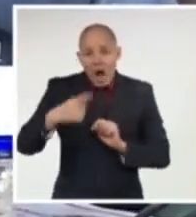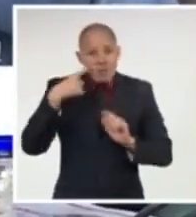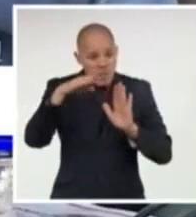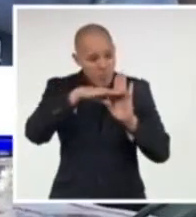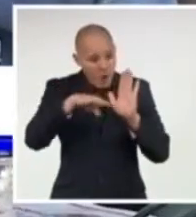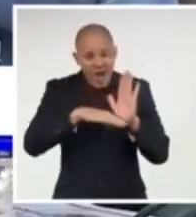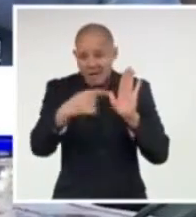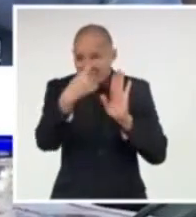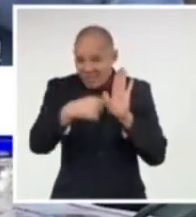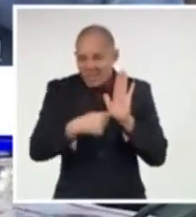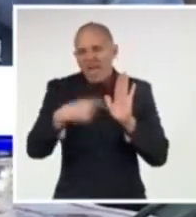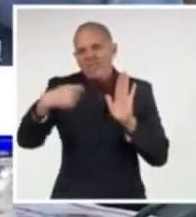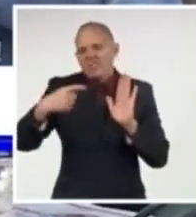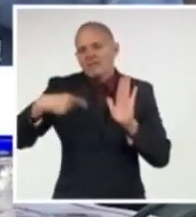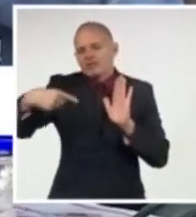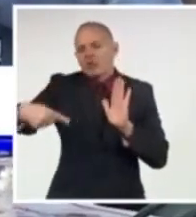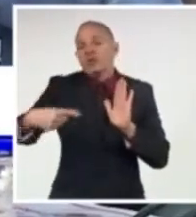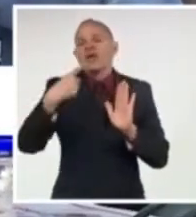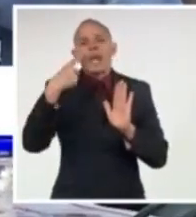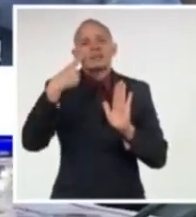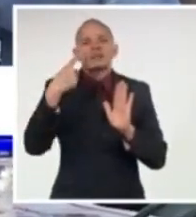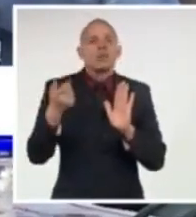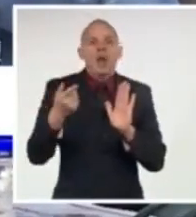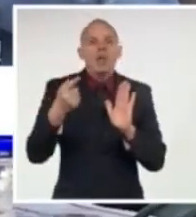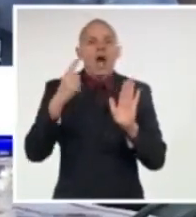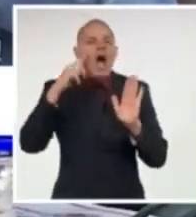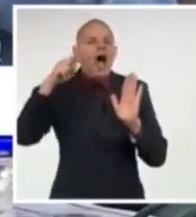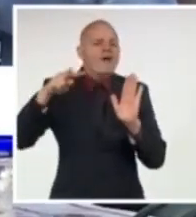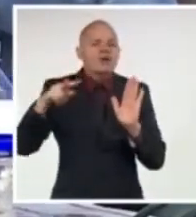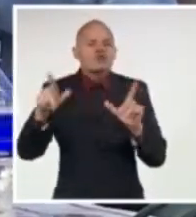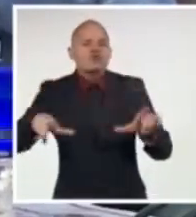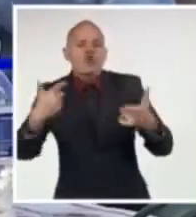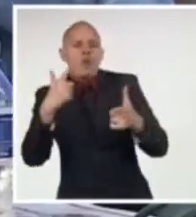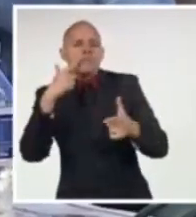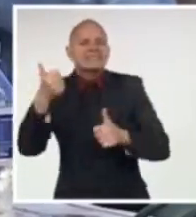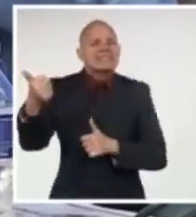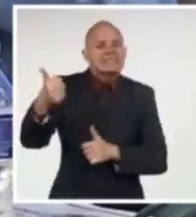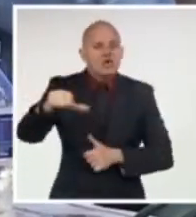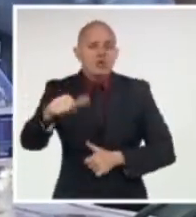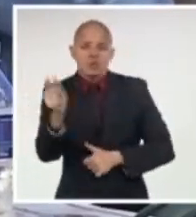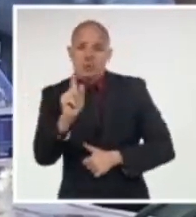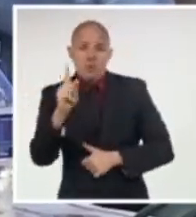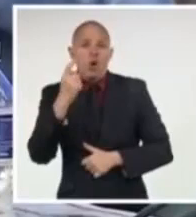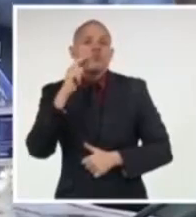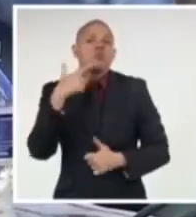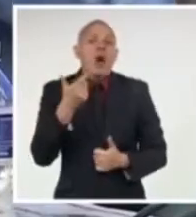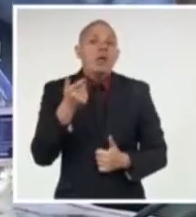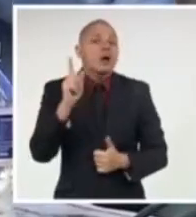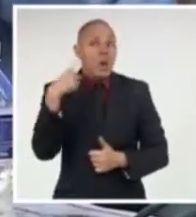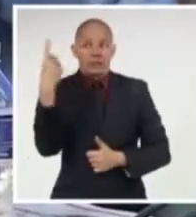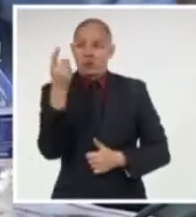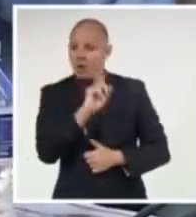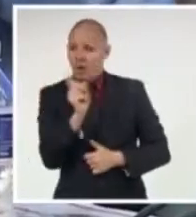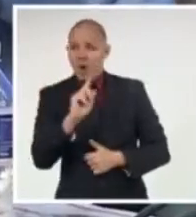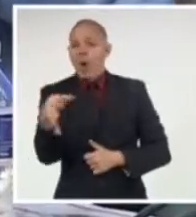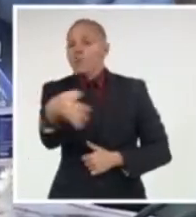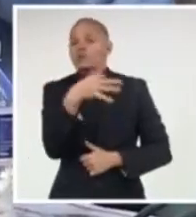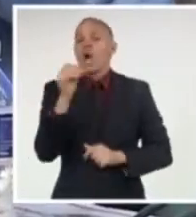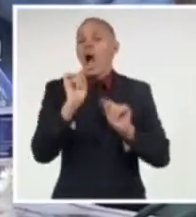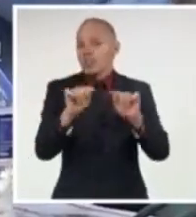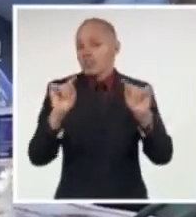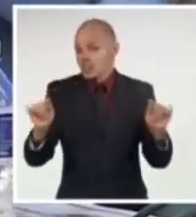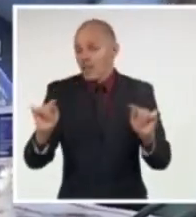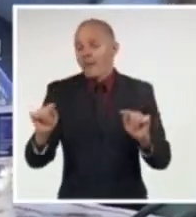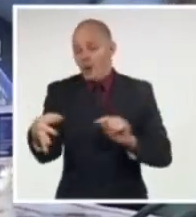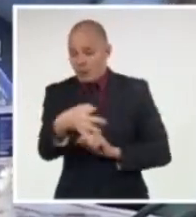todos los días por los consejos de ética municipales, que es donde se decide el juego, en el municipio. Pero para que el municipio lo haga, tiene que controlar a la